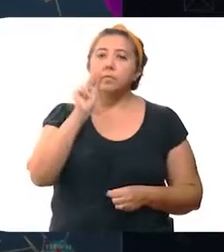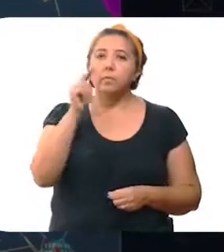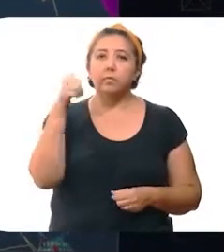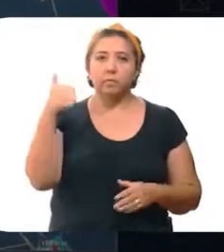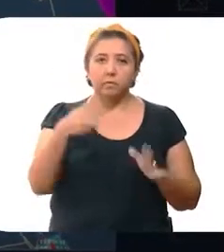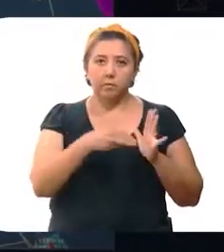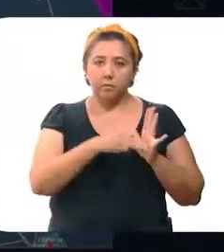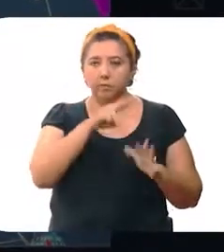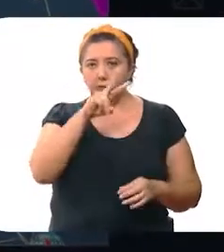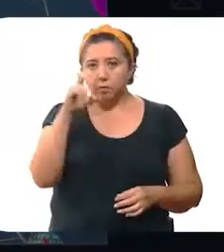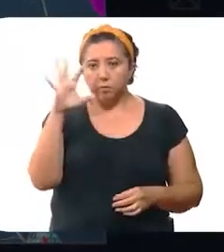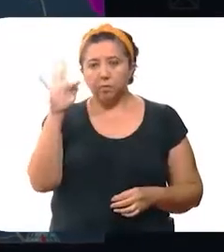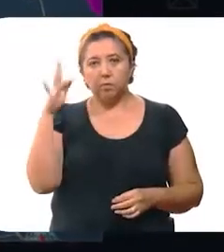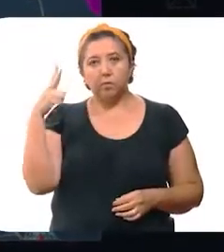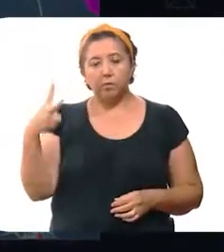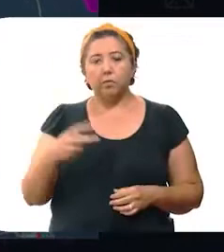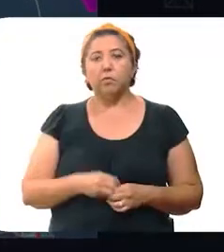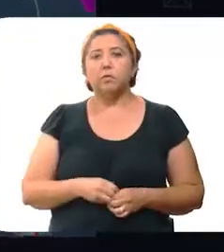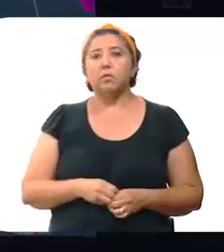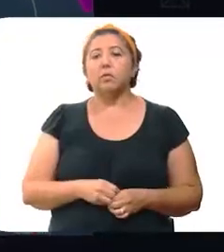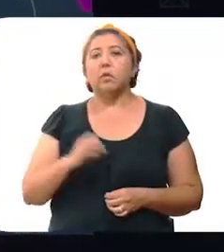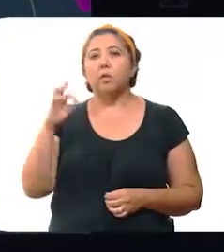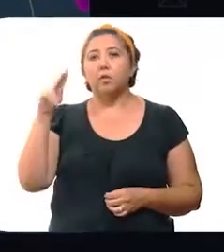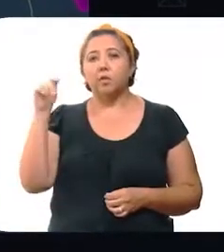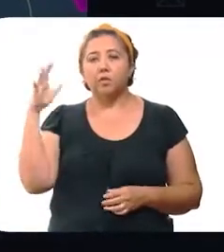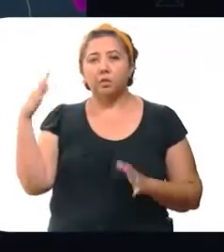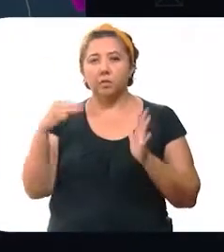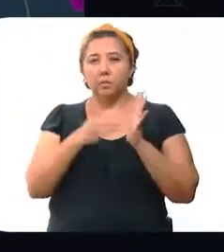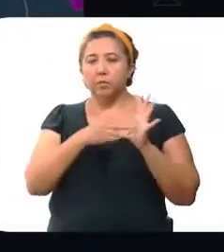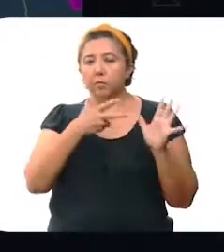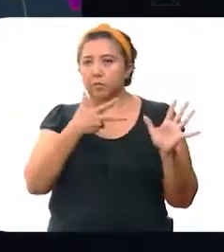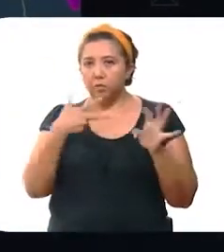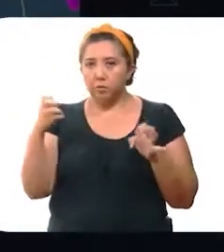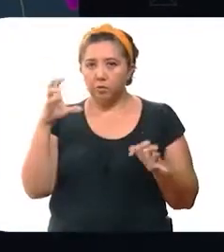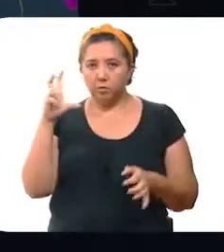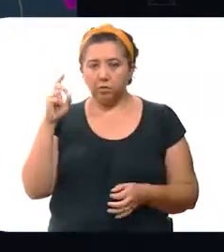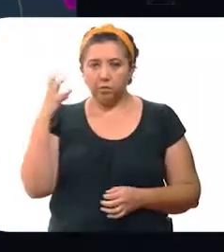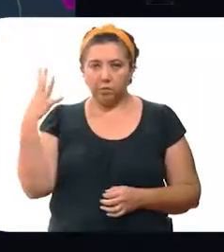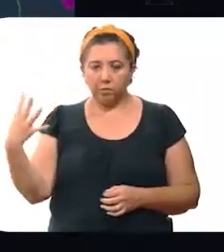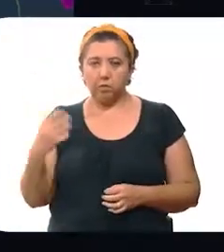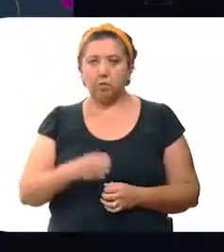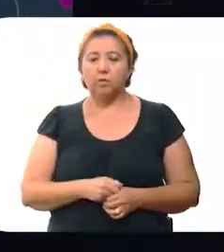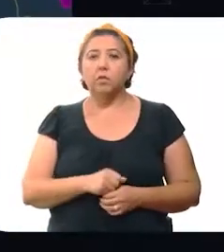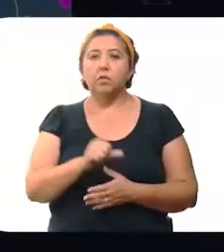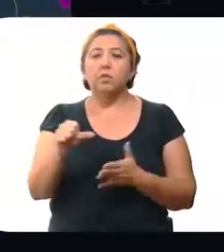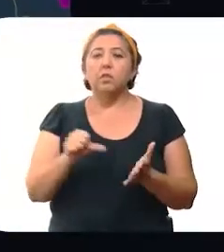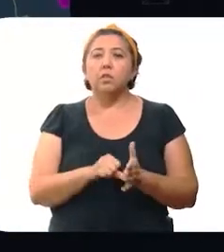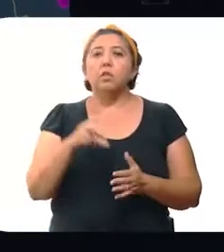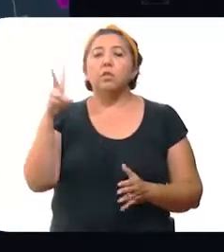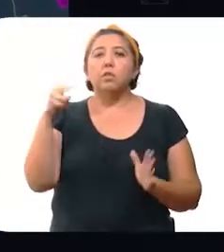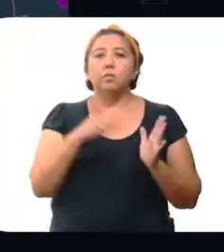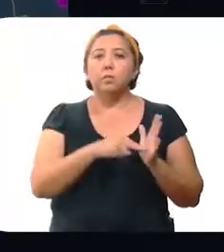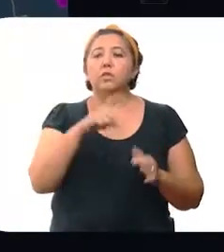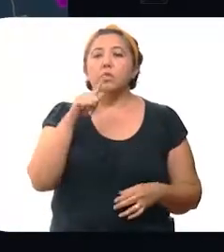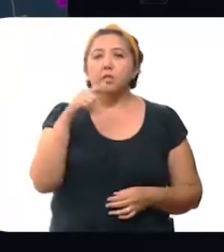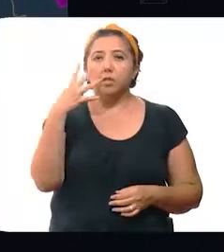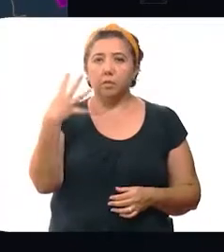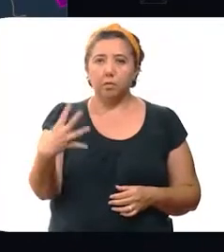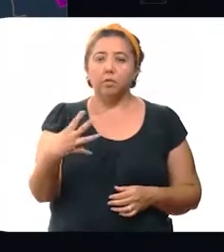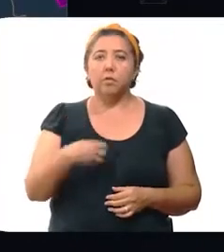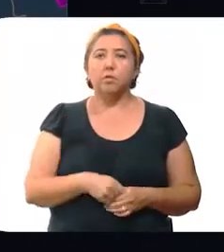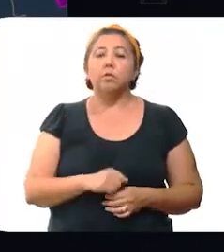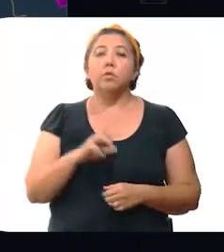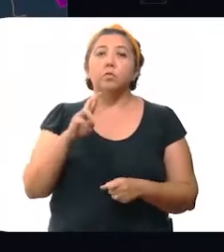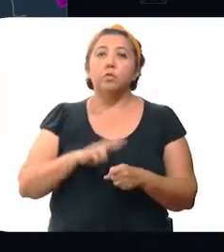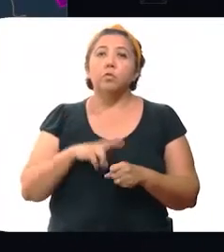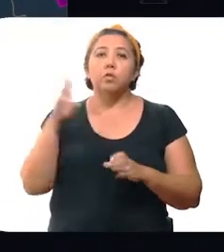norte 6.242, en la zona oriente 5.834, en la zona centro 2.074, en la